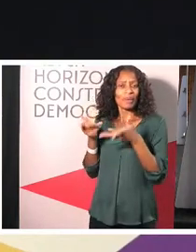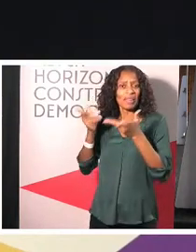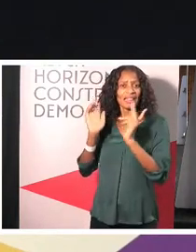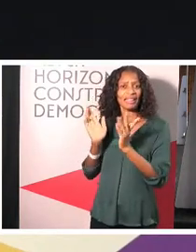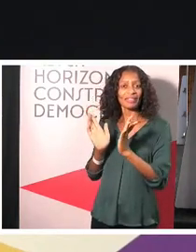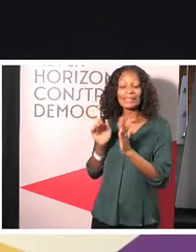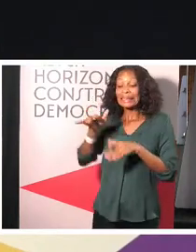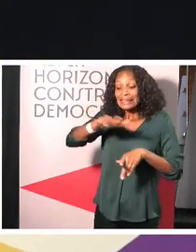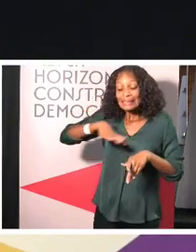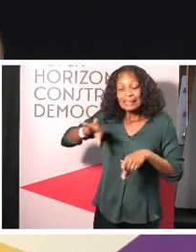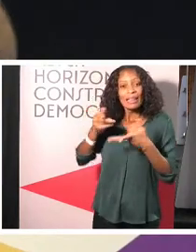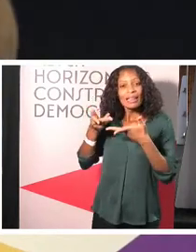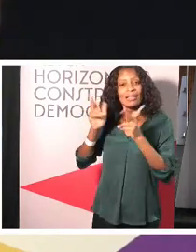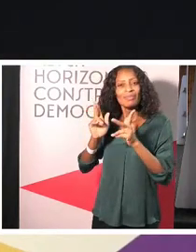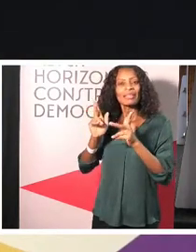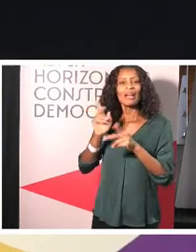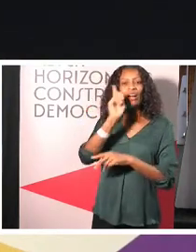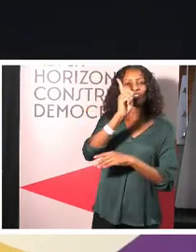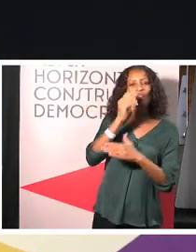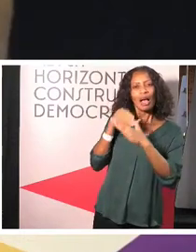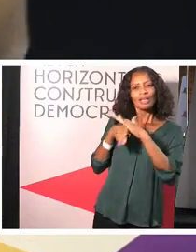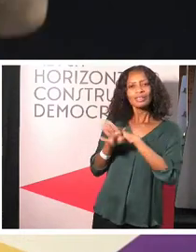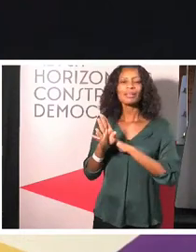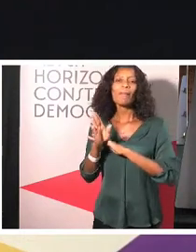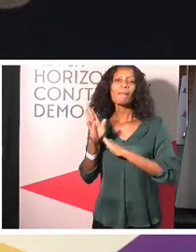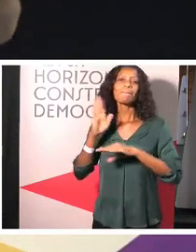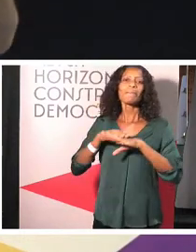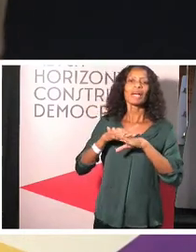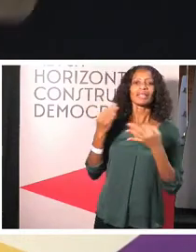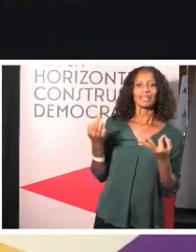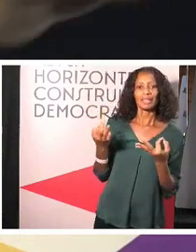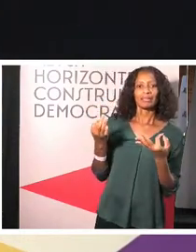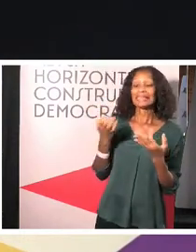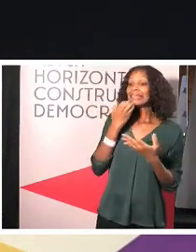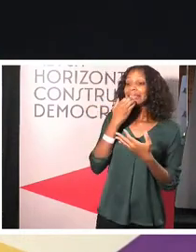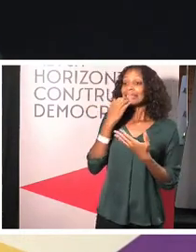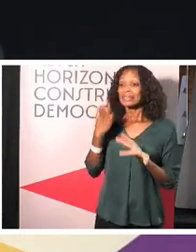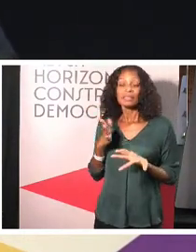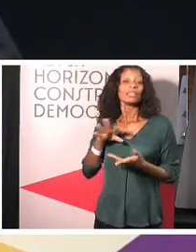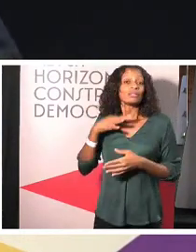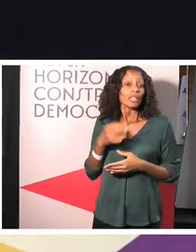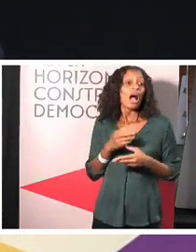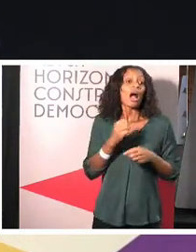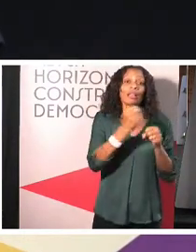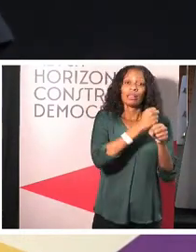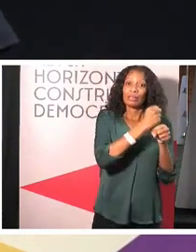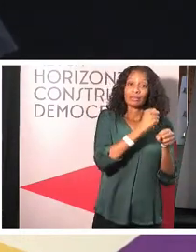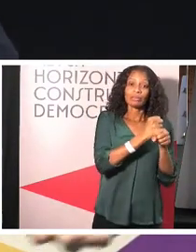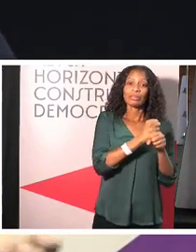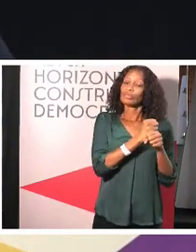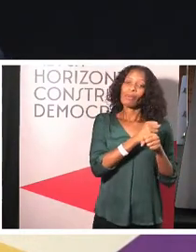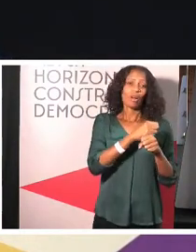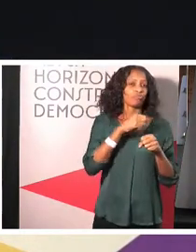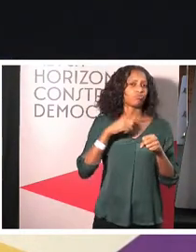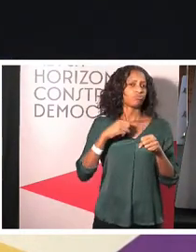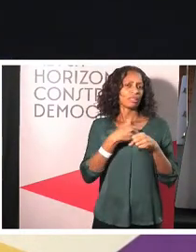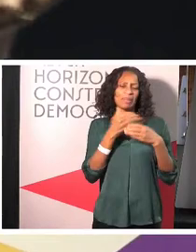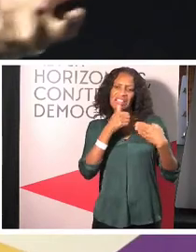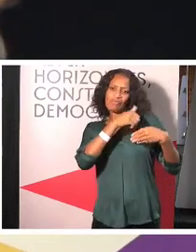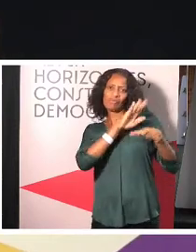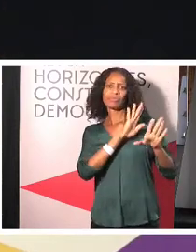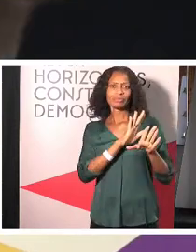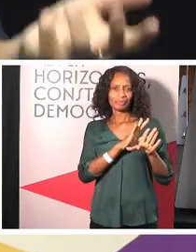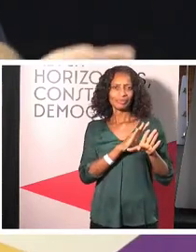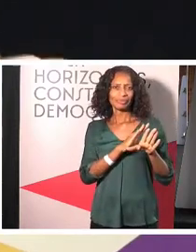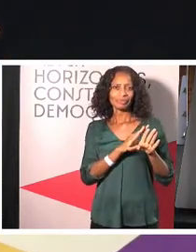este es un terreno que solo accedemos a él para o cuando nos hemos emancipado del trabajo. Y esto es lo que han entendido los neoliberales, que la